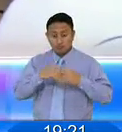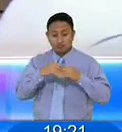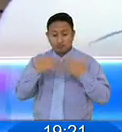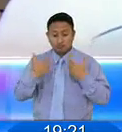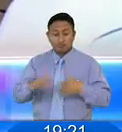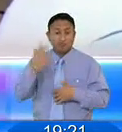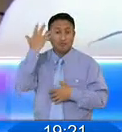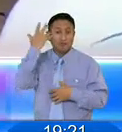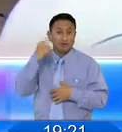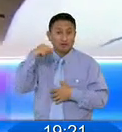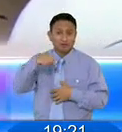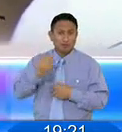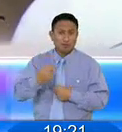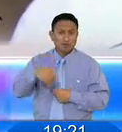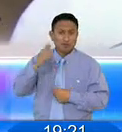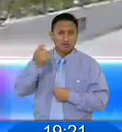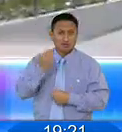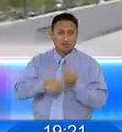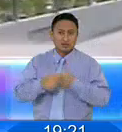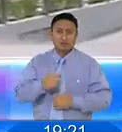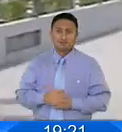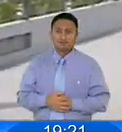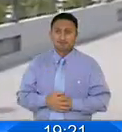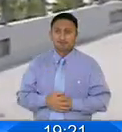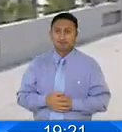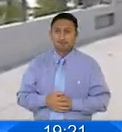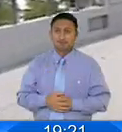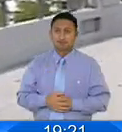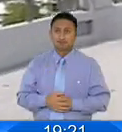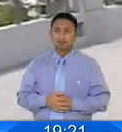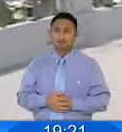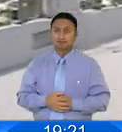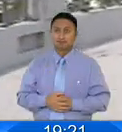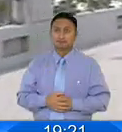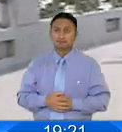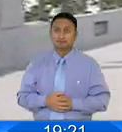que más se vende. Informó José Morales.